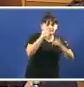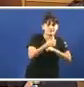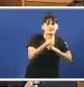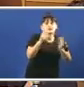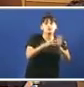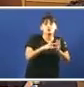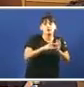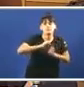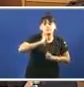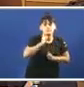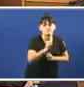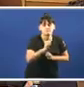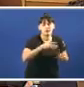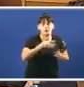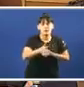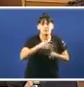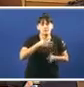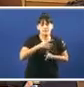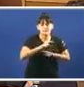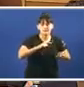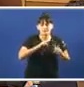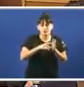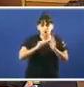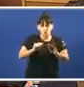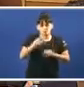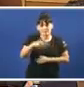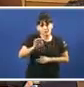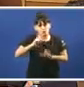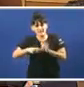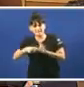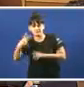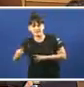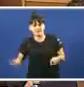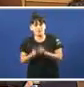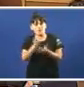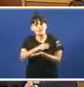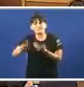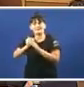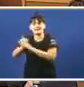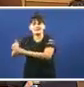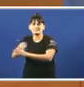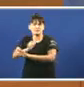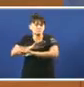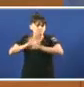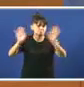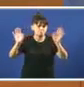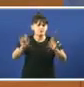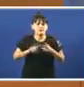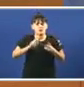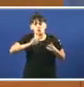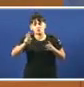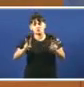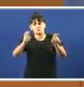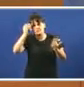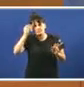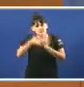reciben violencias machistas da súa parella ou exparella e xando fora a todas as demais. E outra é unha cuestión que a nos nos parece